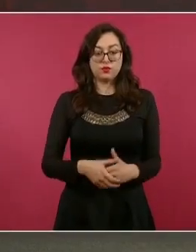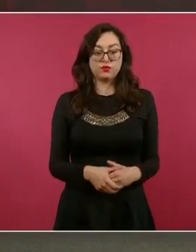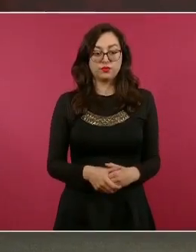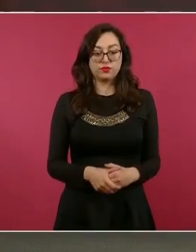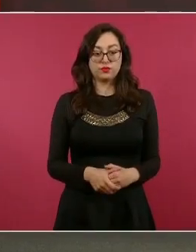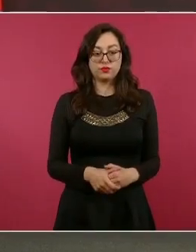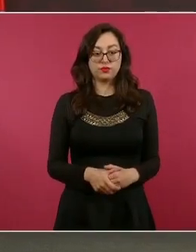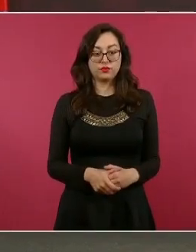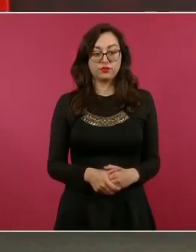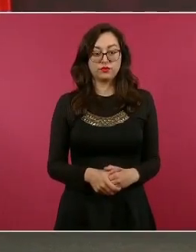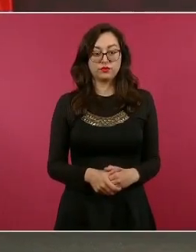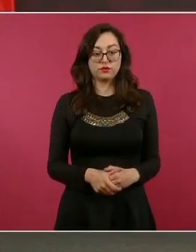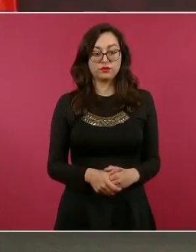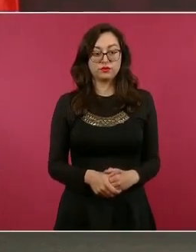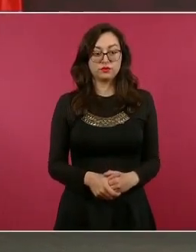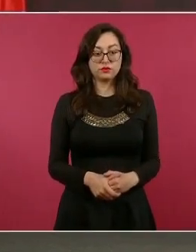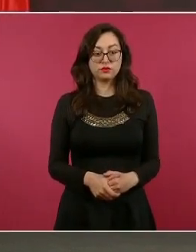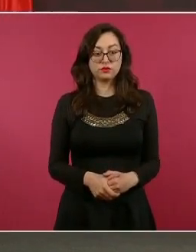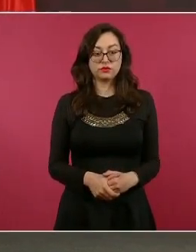De aquí,